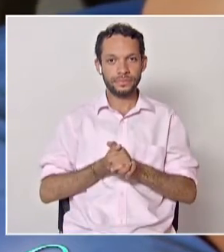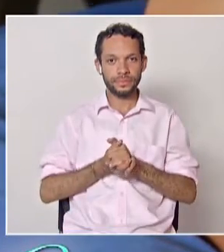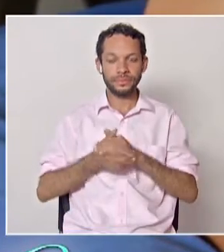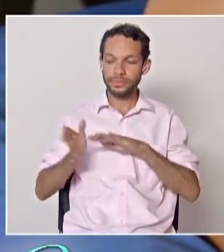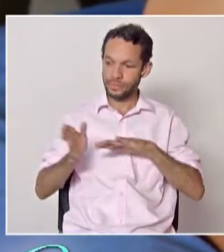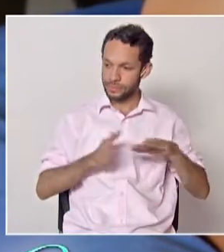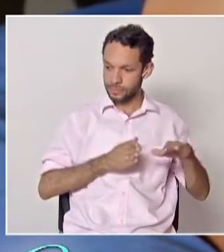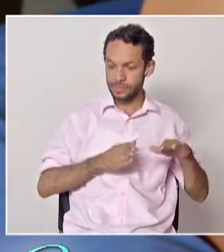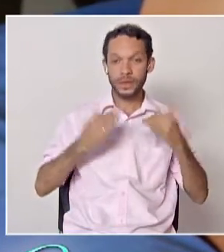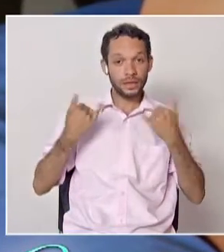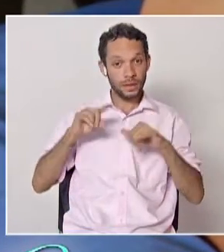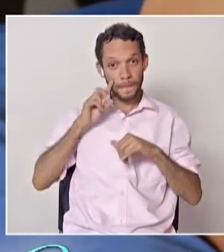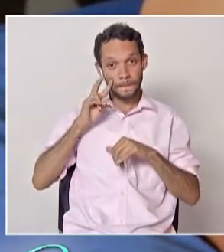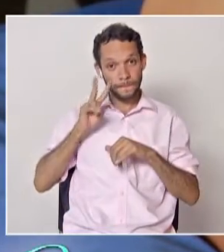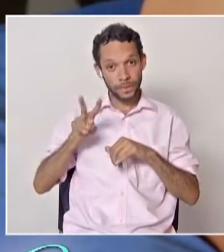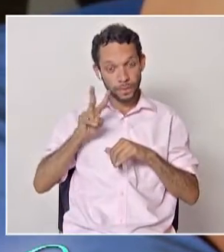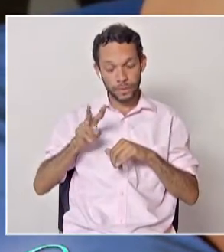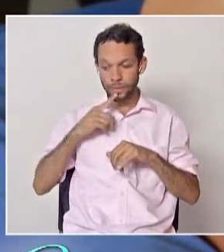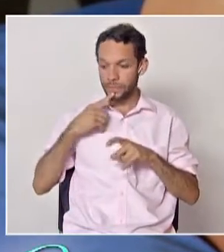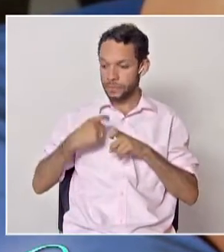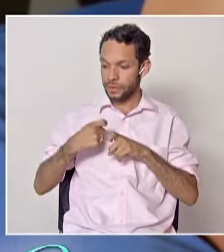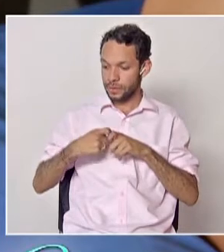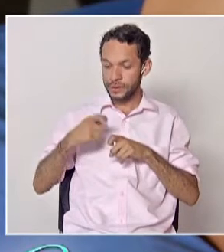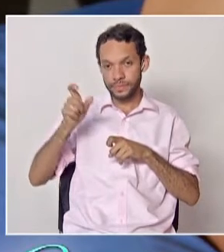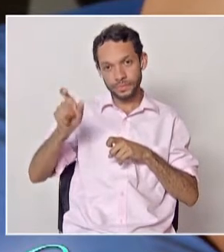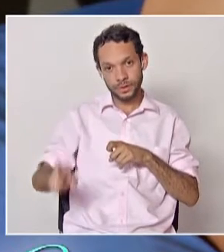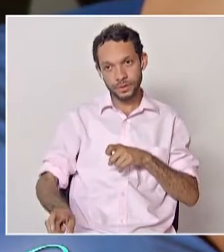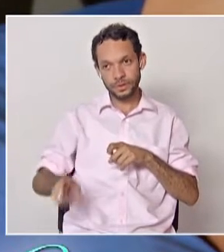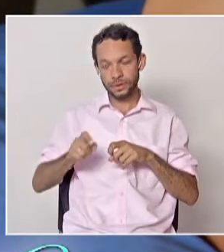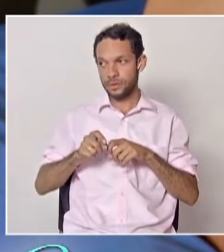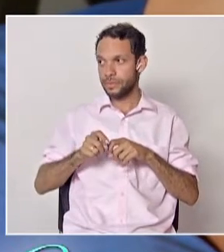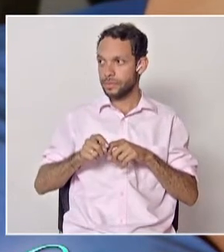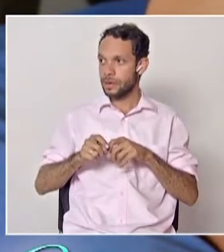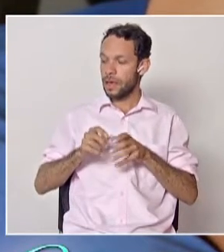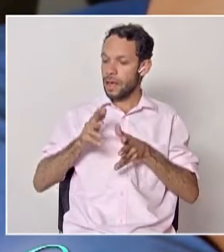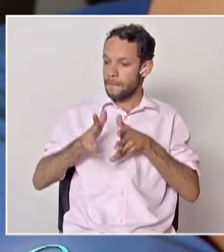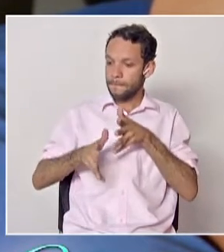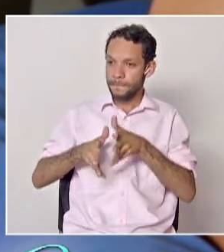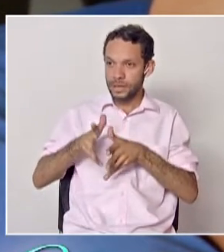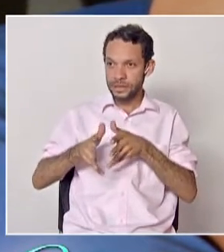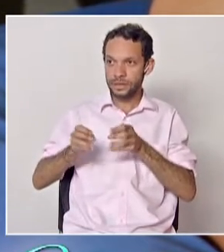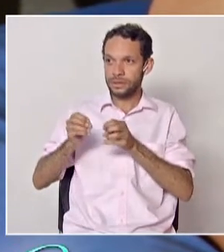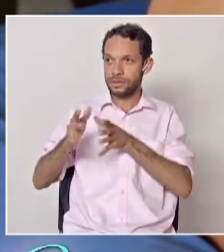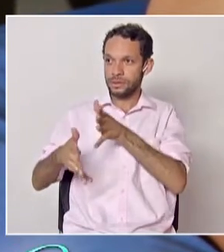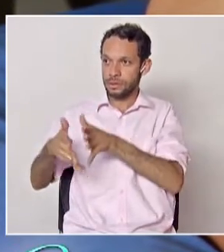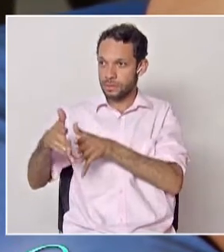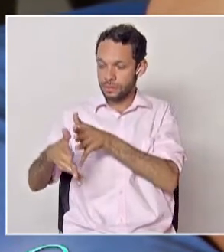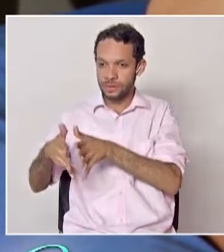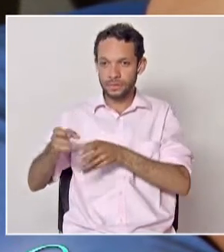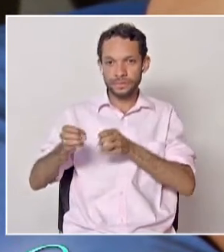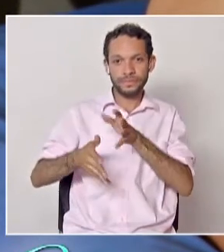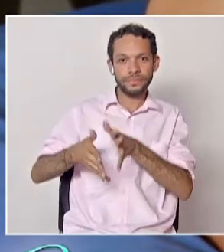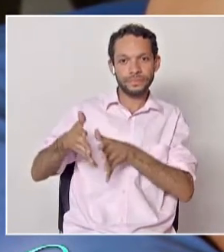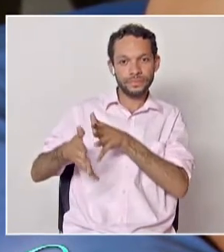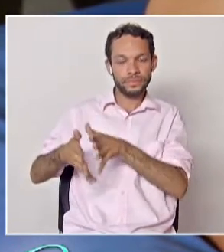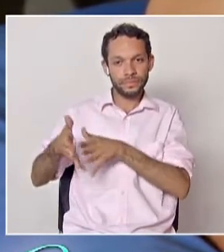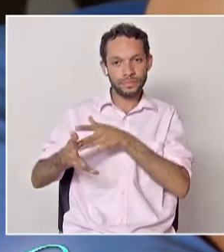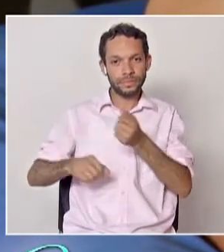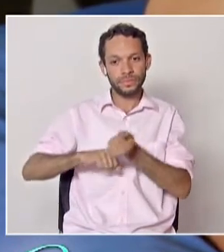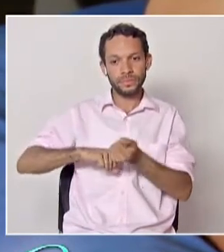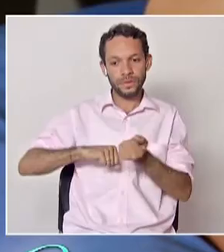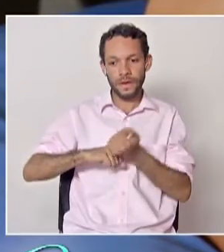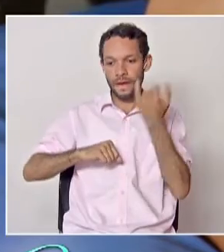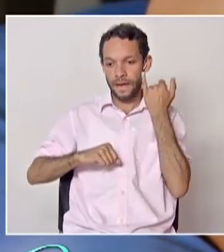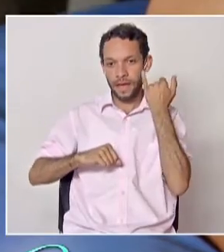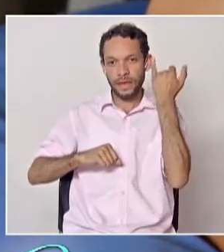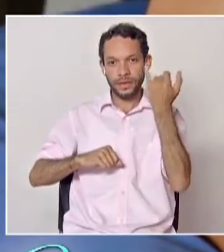Ese chasquido que ustedes sienten es la reacomodación, es digamos el posicionamiento